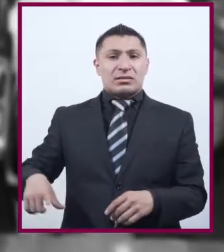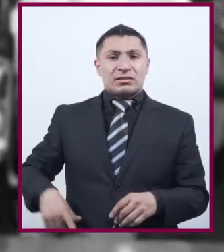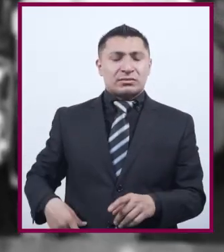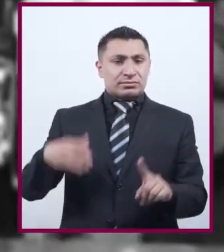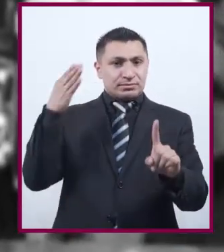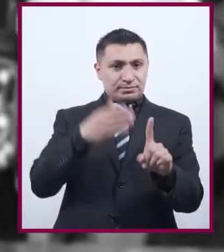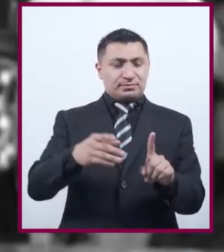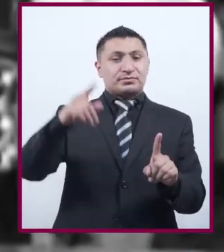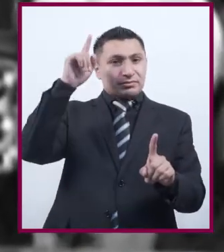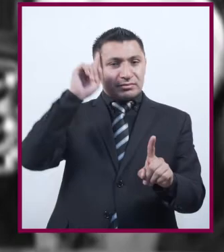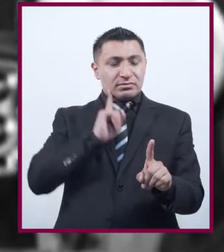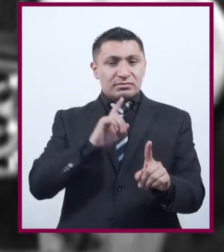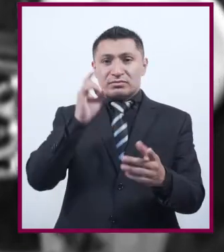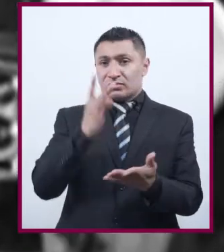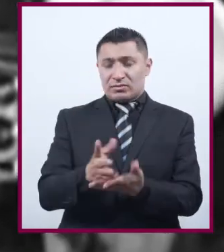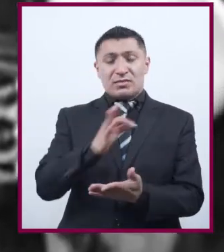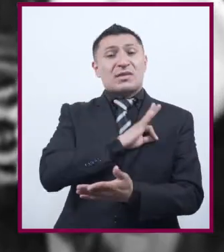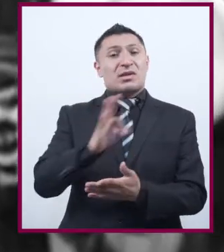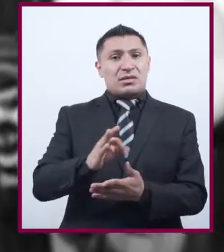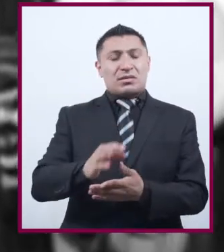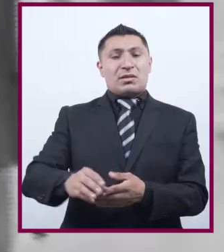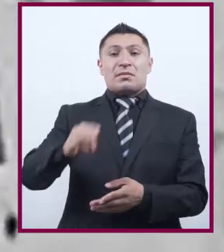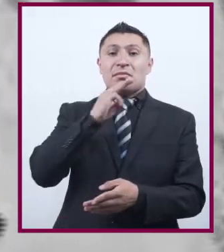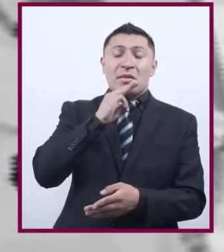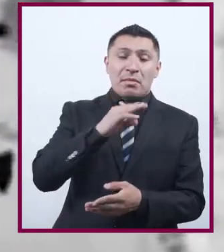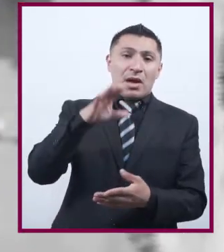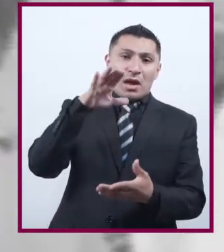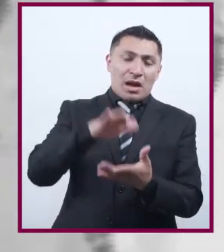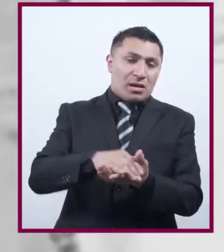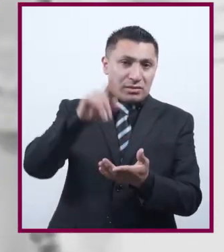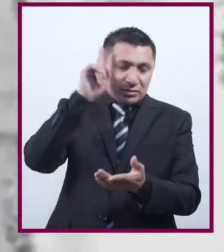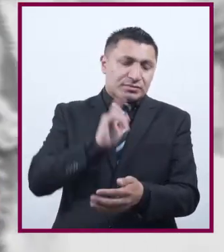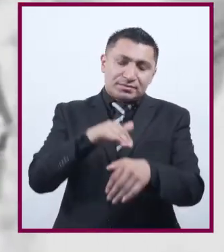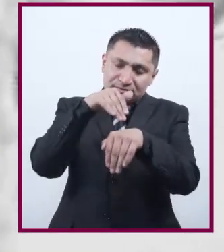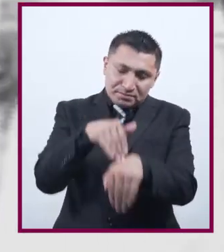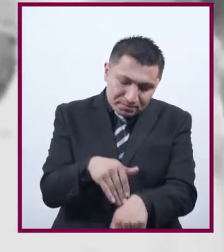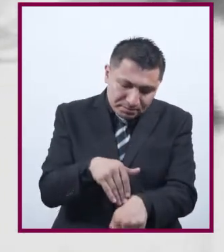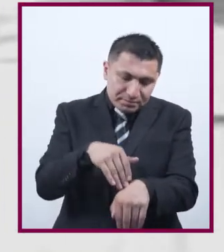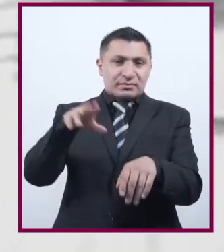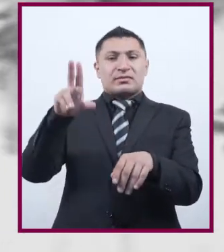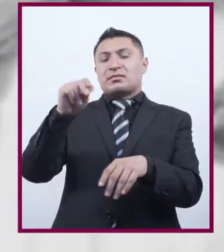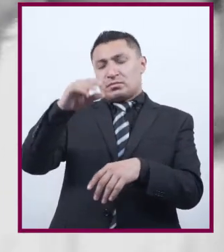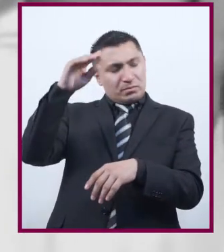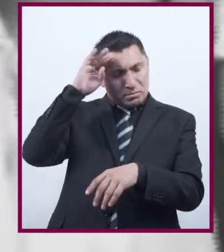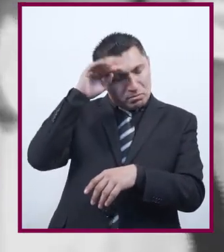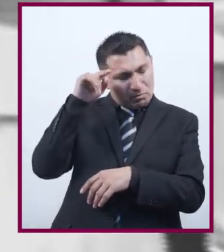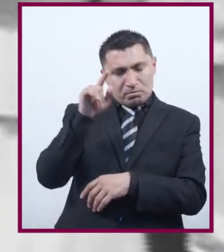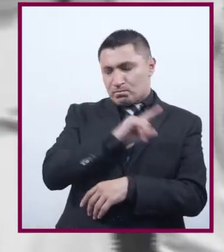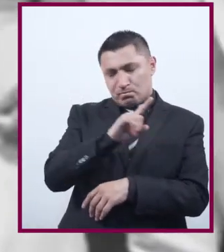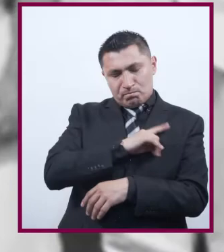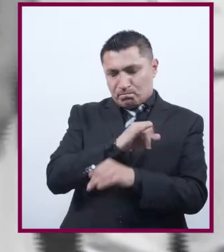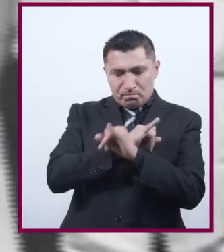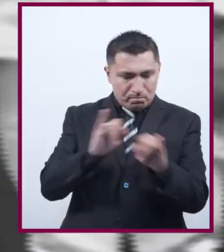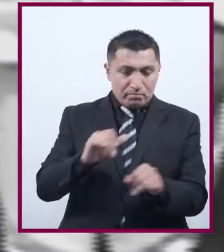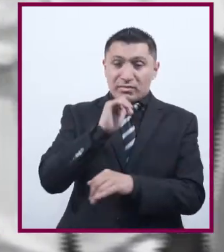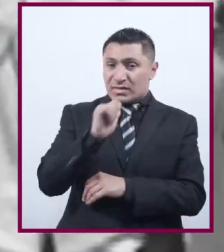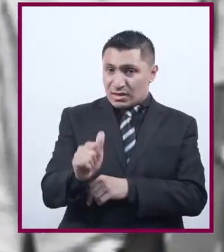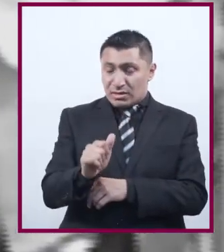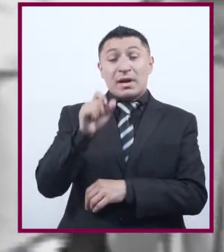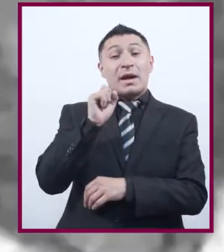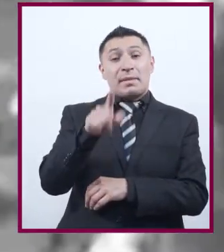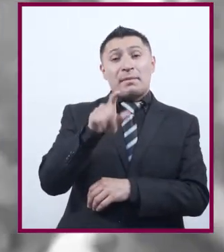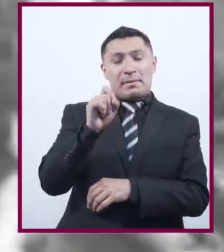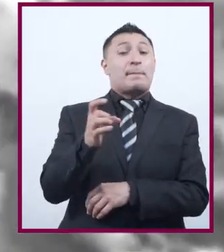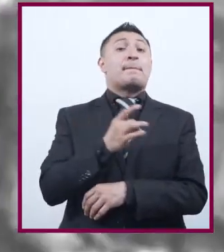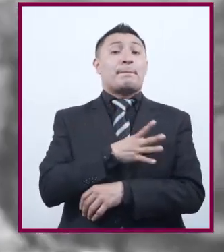mujeres solamente podían ser madres y esposas abnegadas sin un pensamiento propio, pero al mismo tiempo tenía miedo de que,